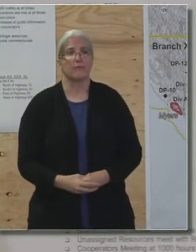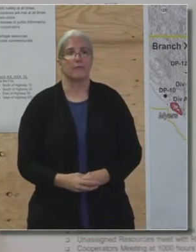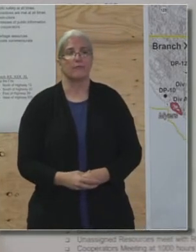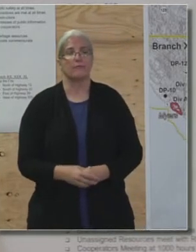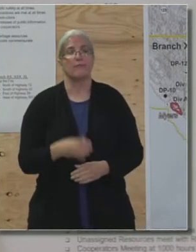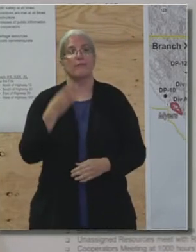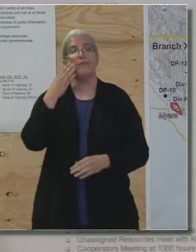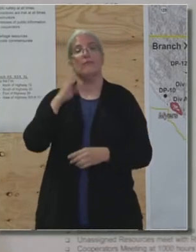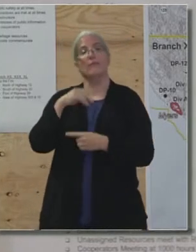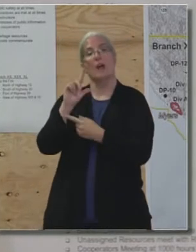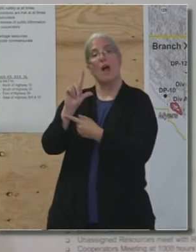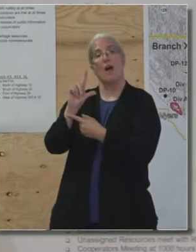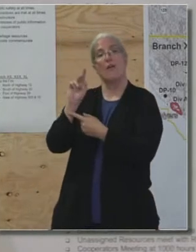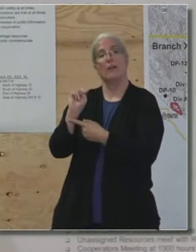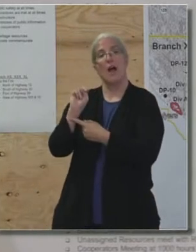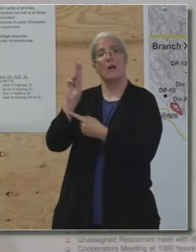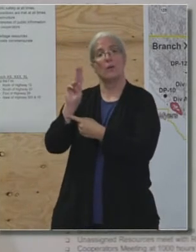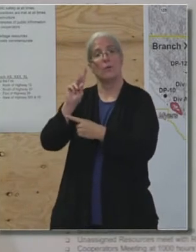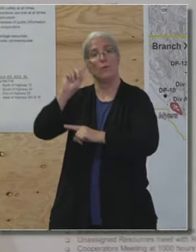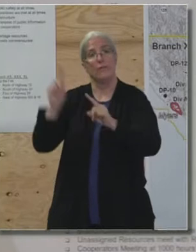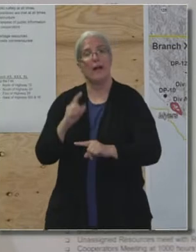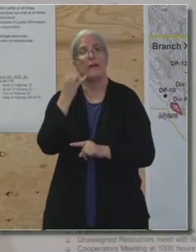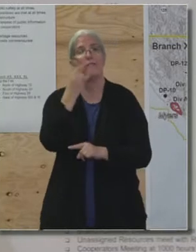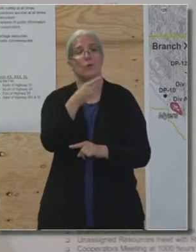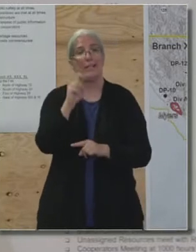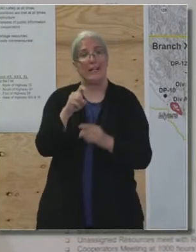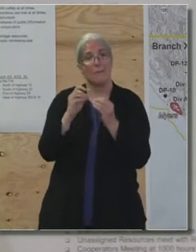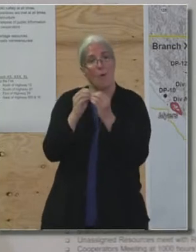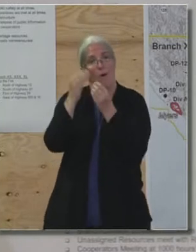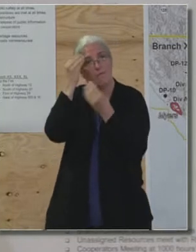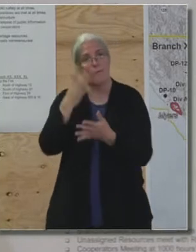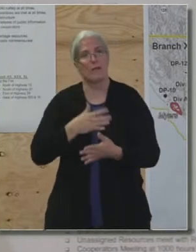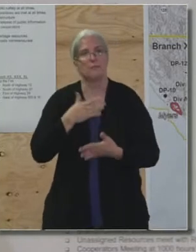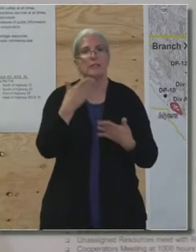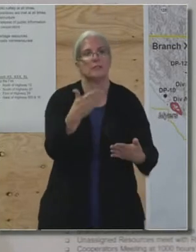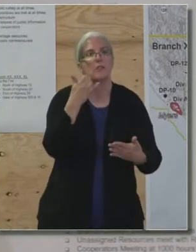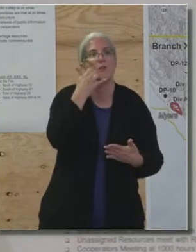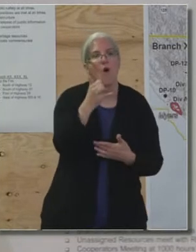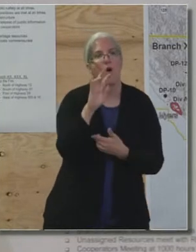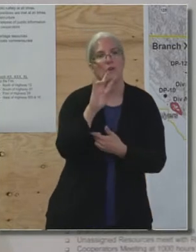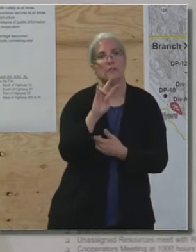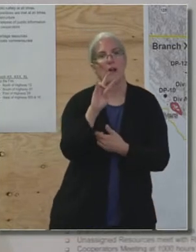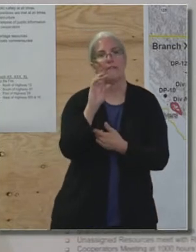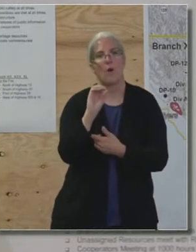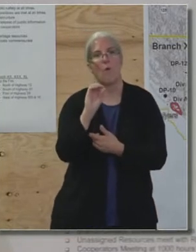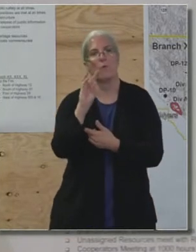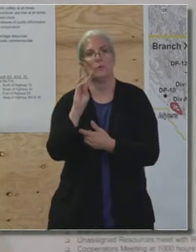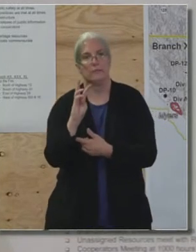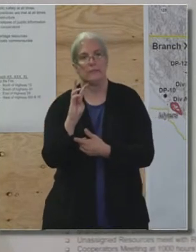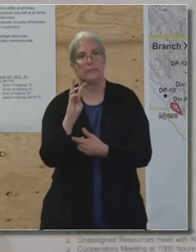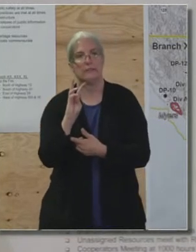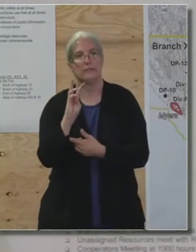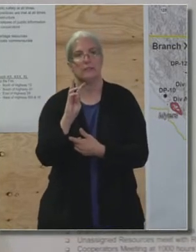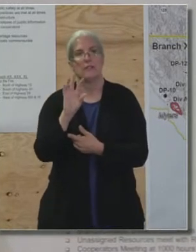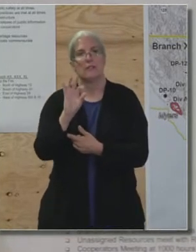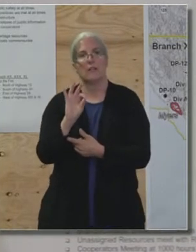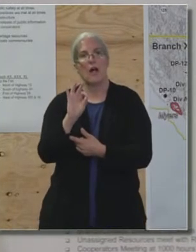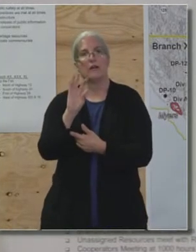favor llame a la línea de ayuda de 24 horas al área 70 69 67